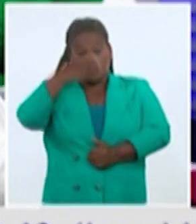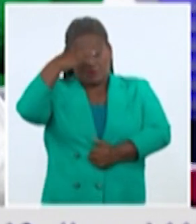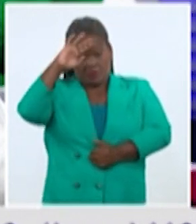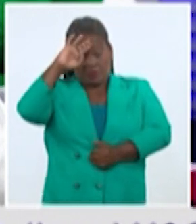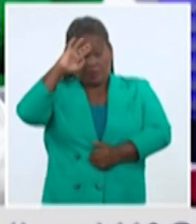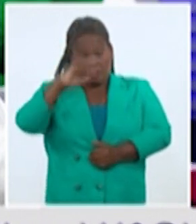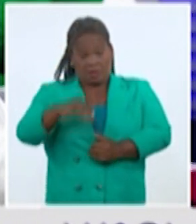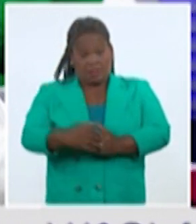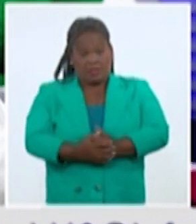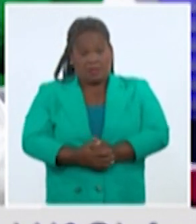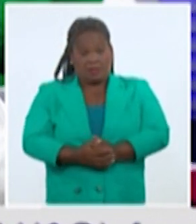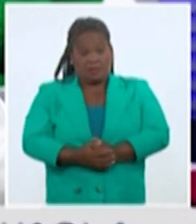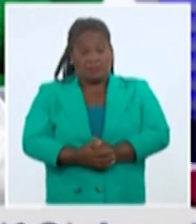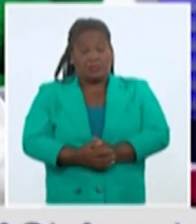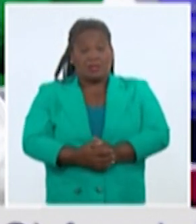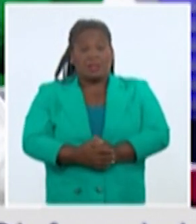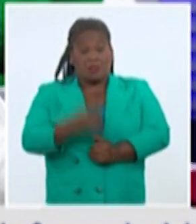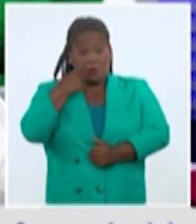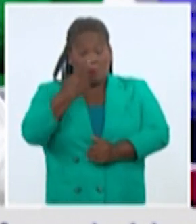de